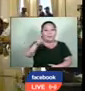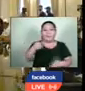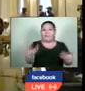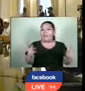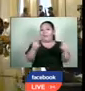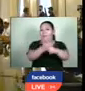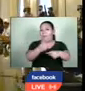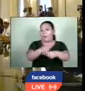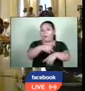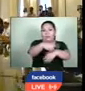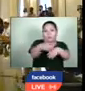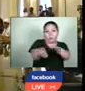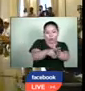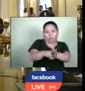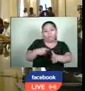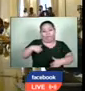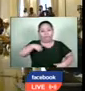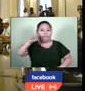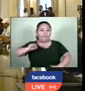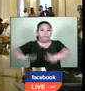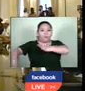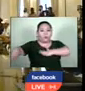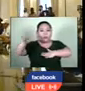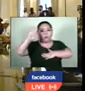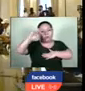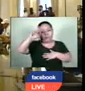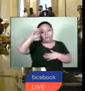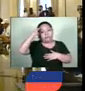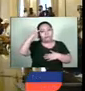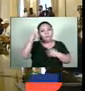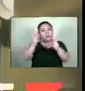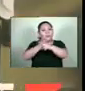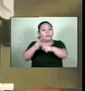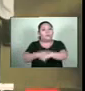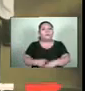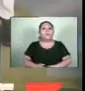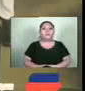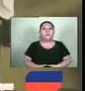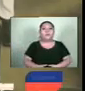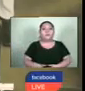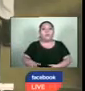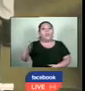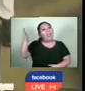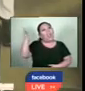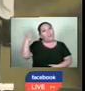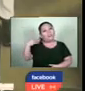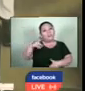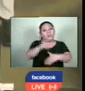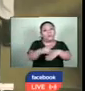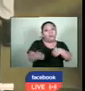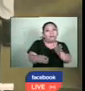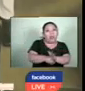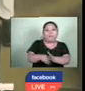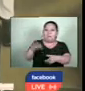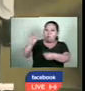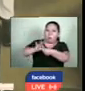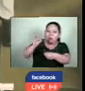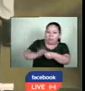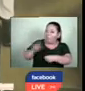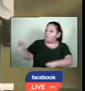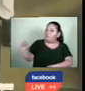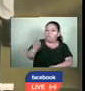cambiado y se comprometió a trabajar y brindar el apoyo por nuevas reformas al sistema de pensiones. De hecho, solo habían votos para interpelar funcionarios,